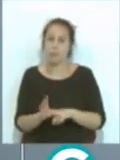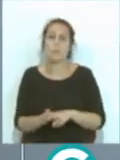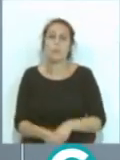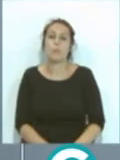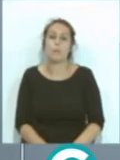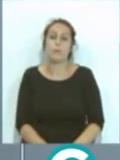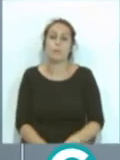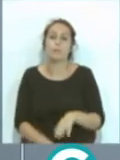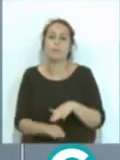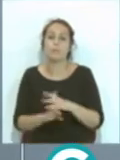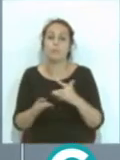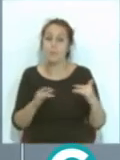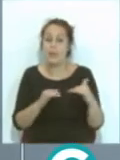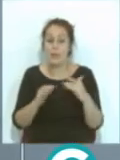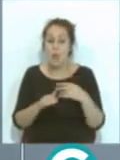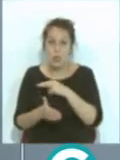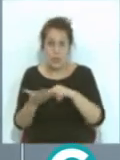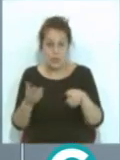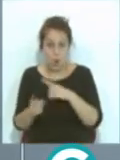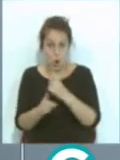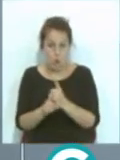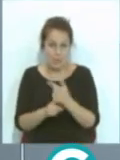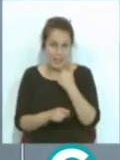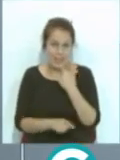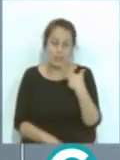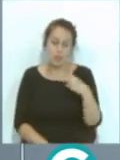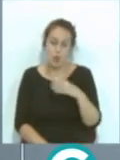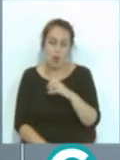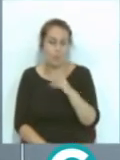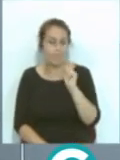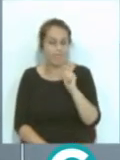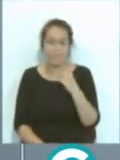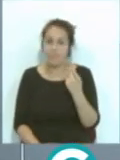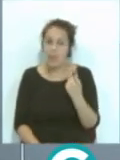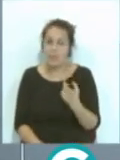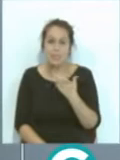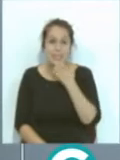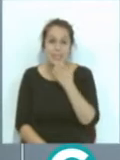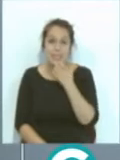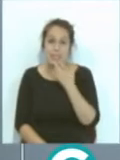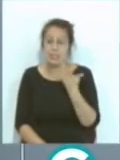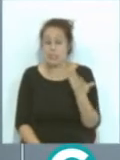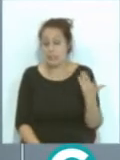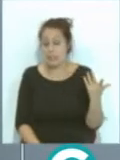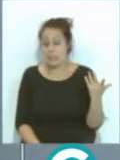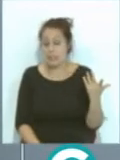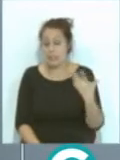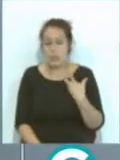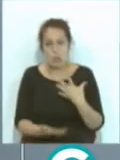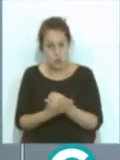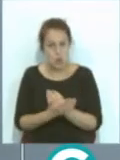posibilidad para el partido ante el Celta. Álvaro dijo que todavía el Choco le faltaba un minuto, pero bueno, si todo puede